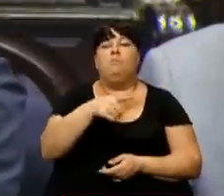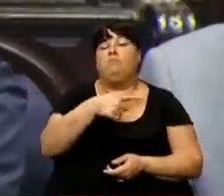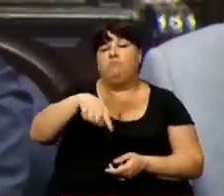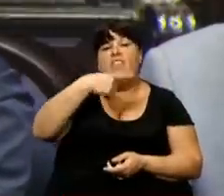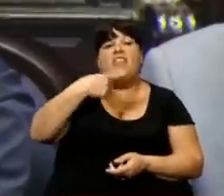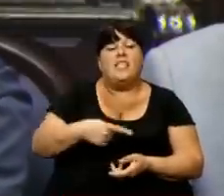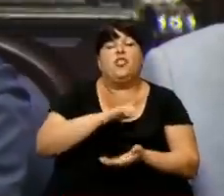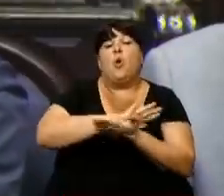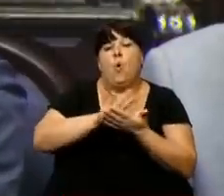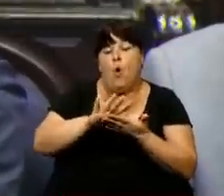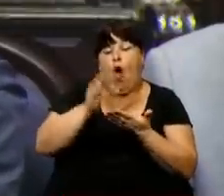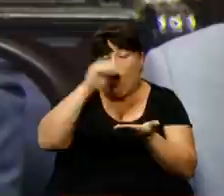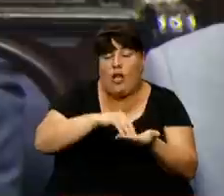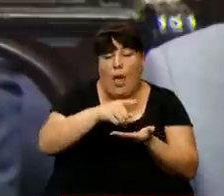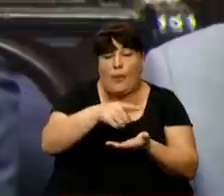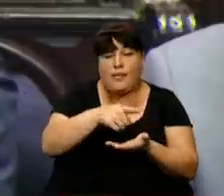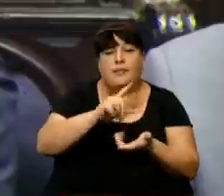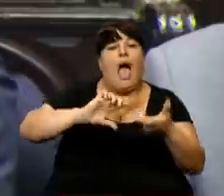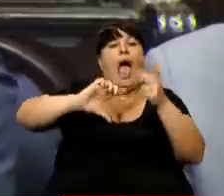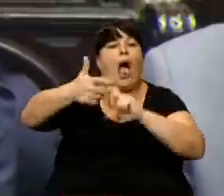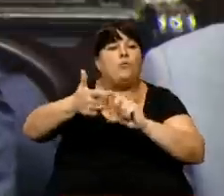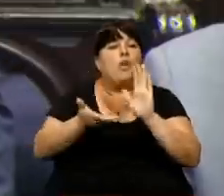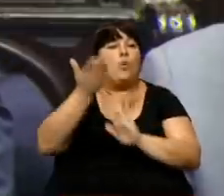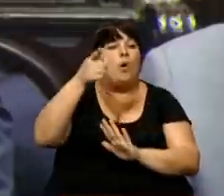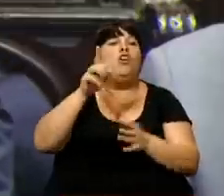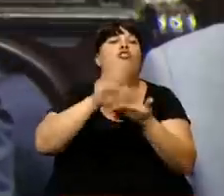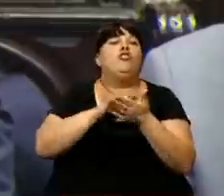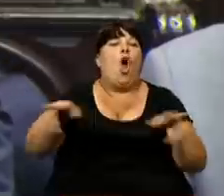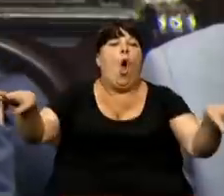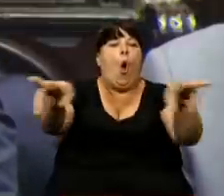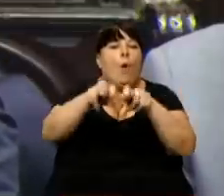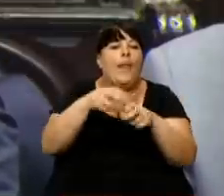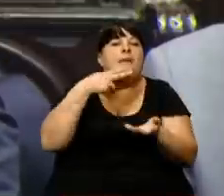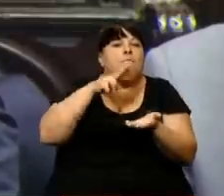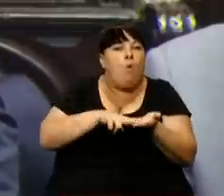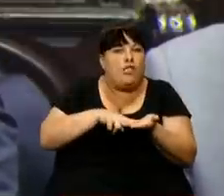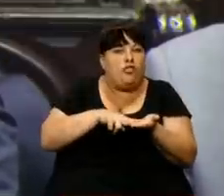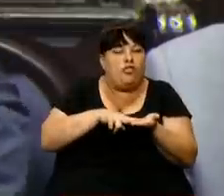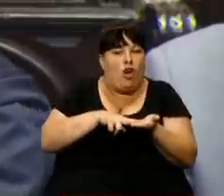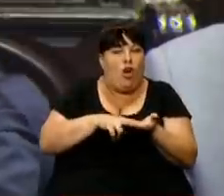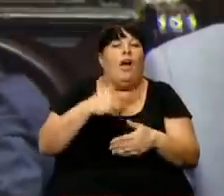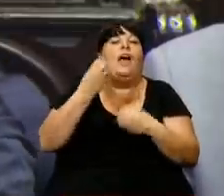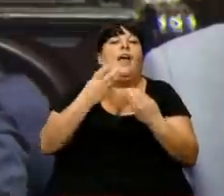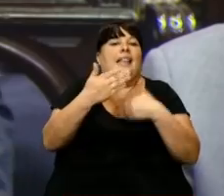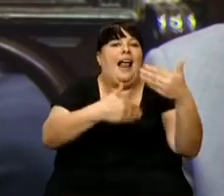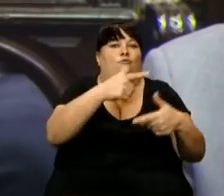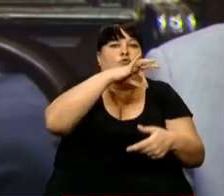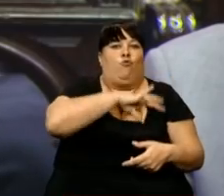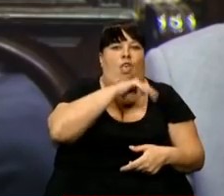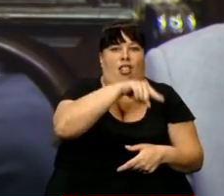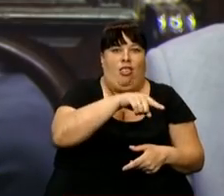Decidieron nuevamente actualizar sobre la recaudación impositiva y la evolución